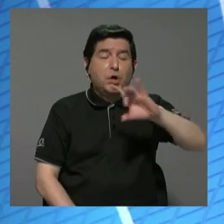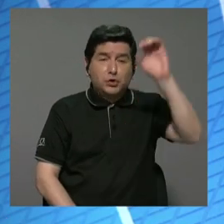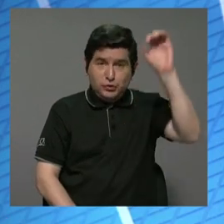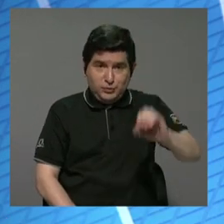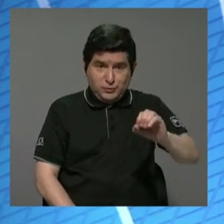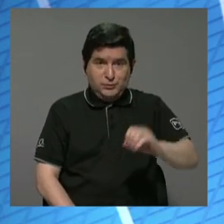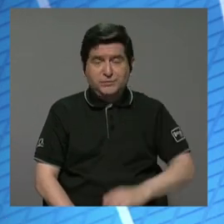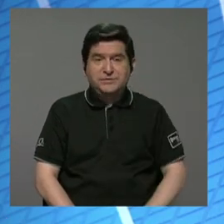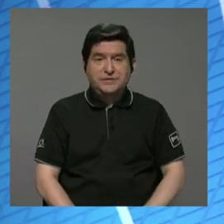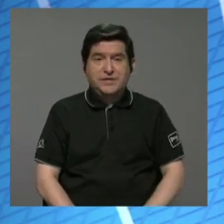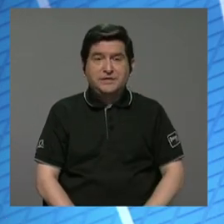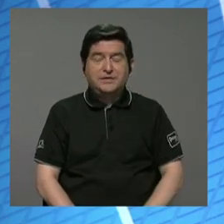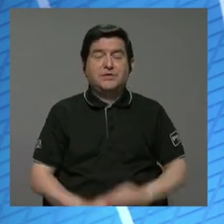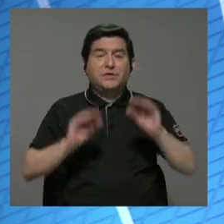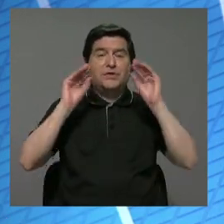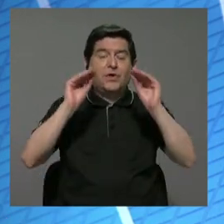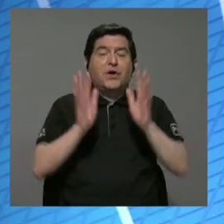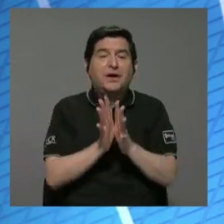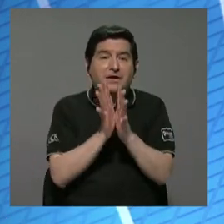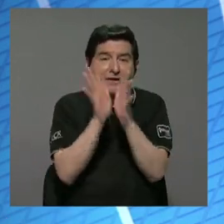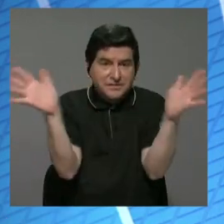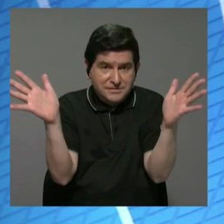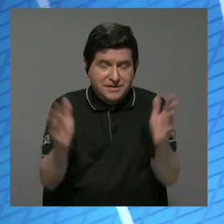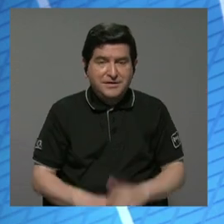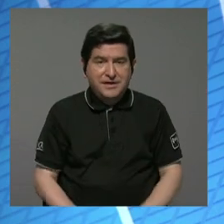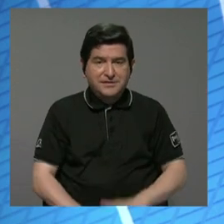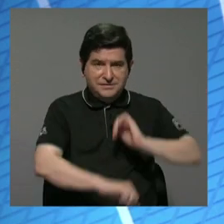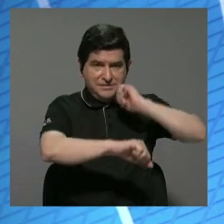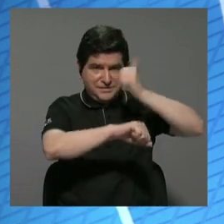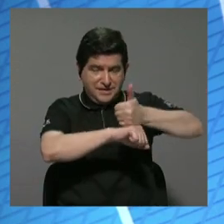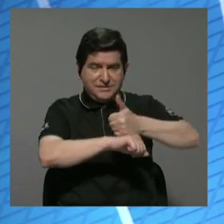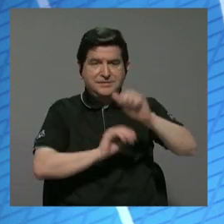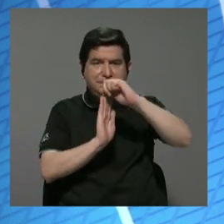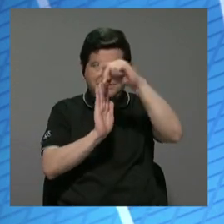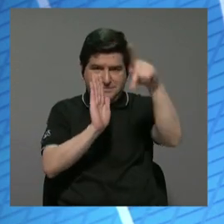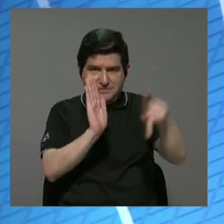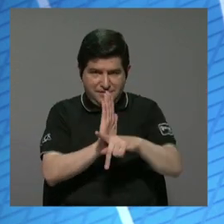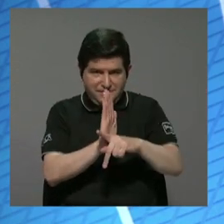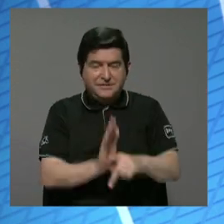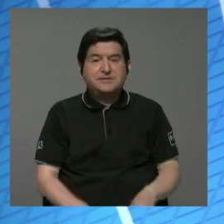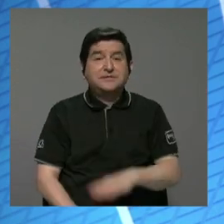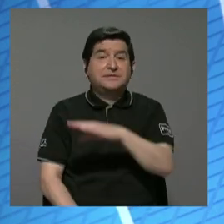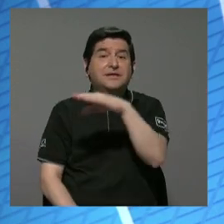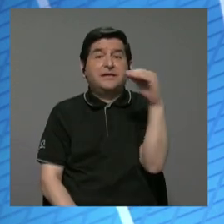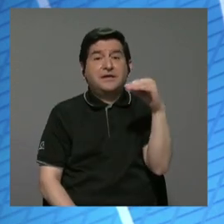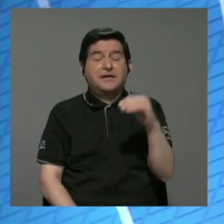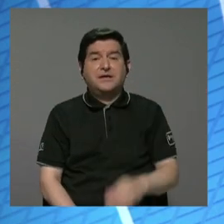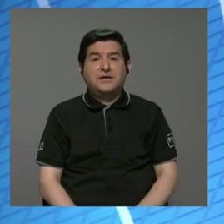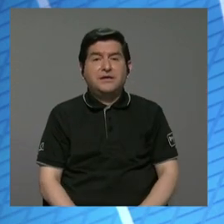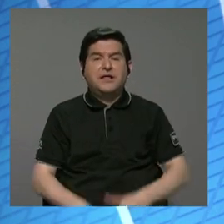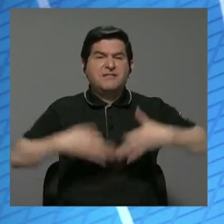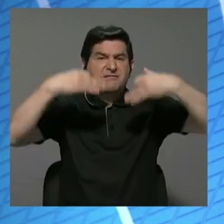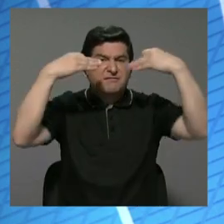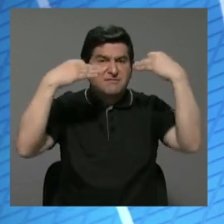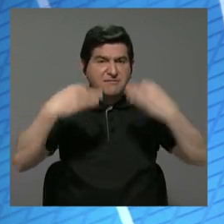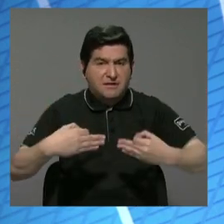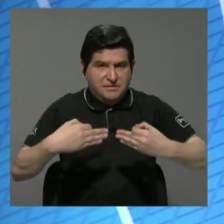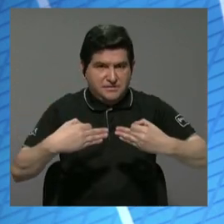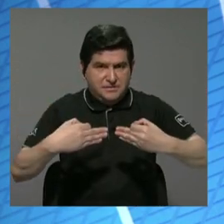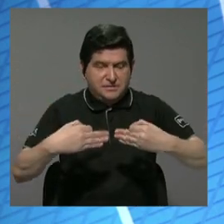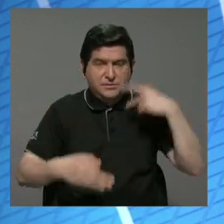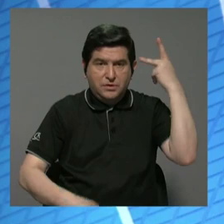8% para la educación pública que está definido constitucionalmente y que ha sido una decisión,